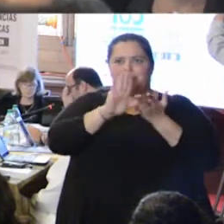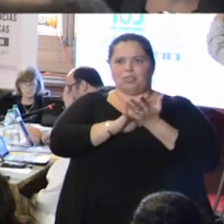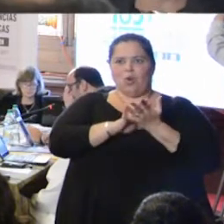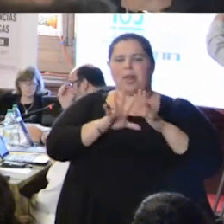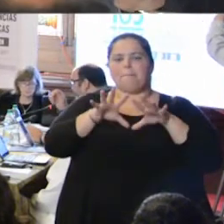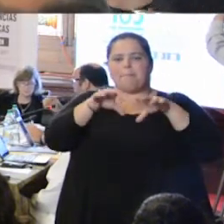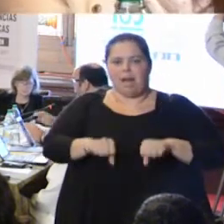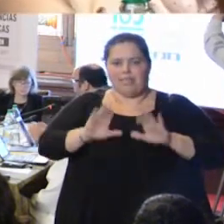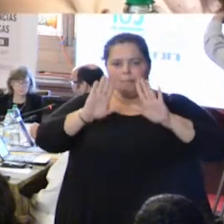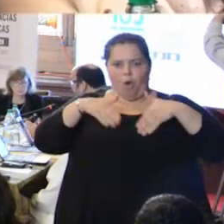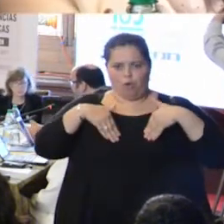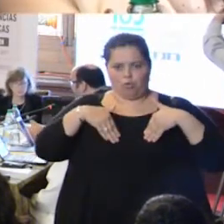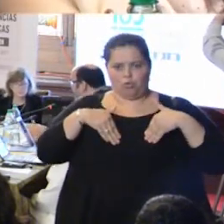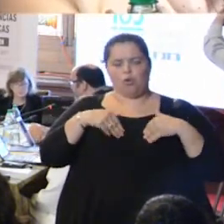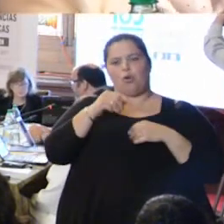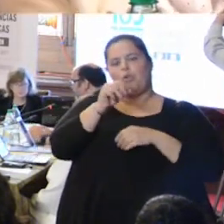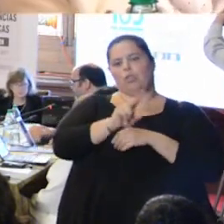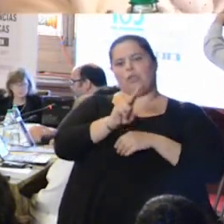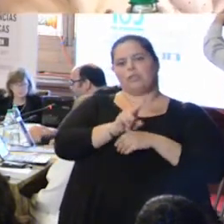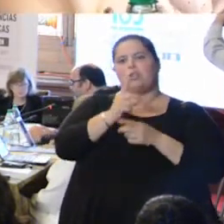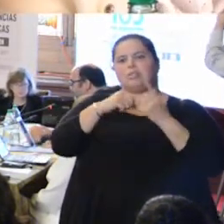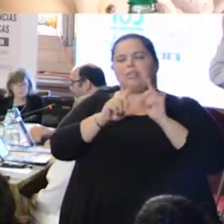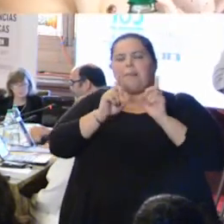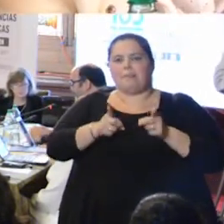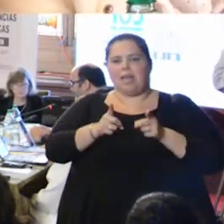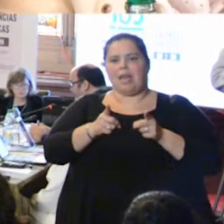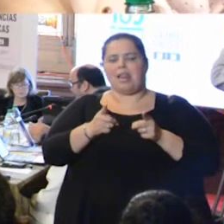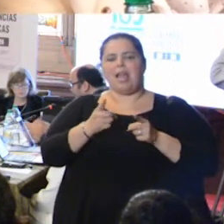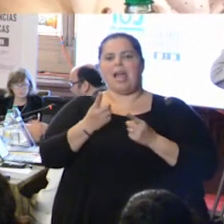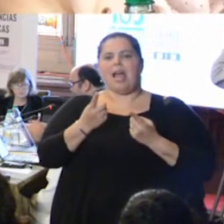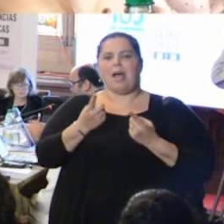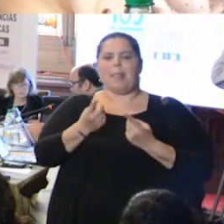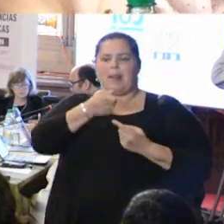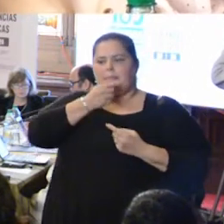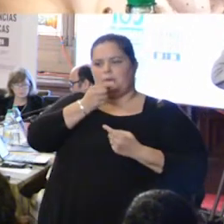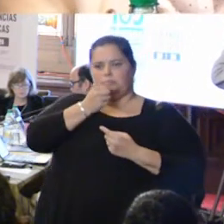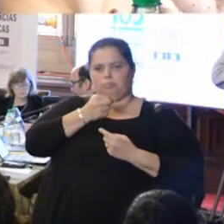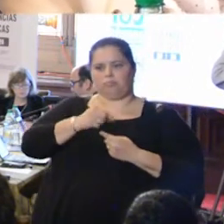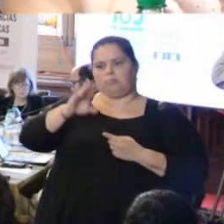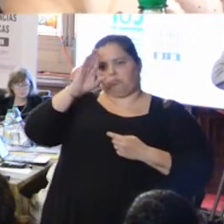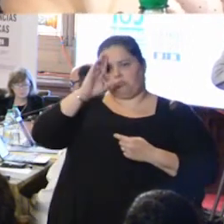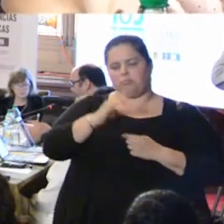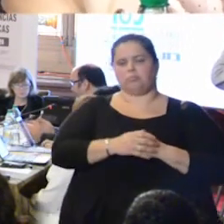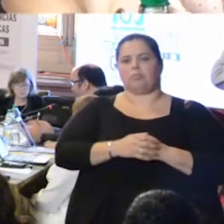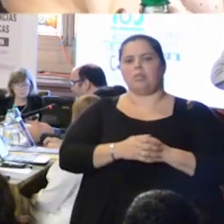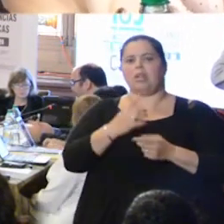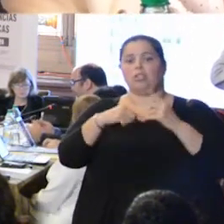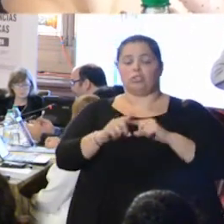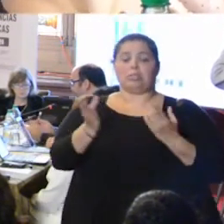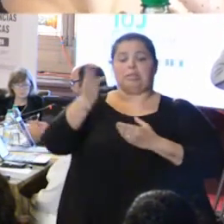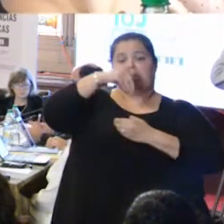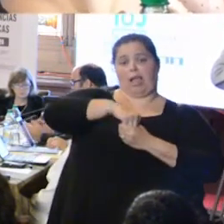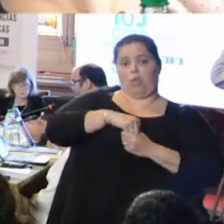defensores, sino la intervención de la fuerza pública. Y en ese sentido, pese a que ya se han insertado en los programas de